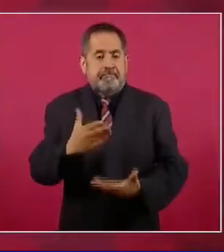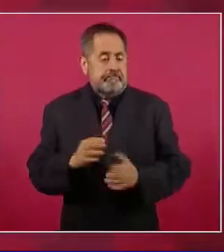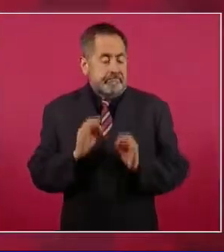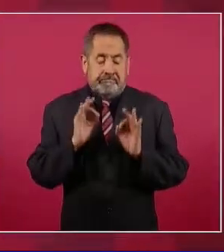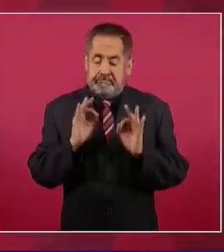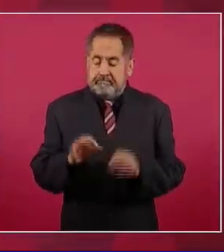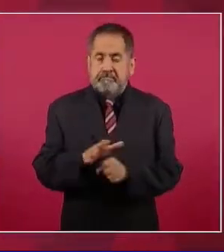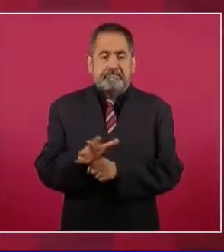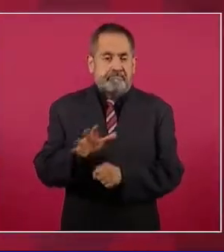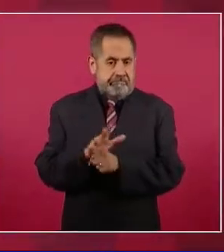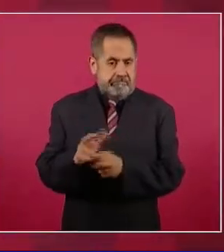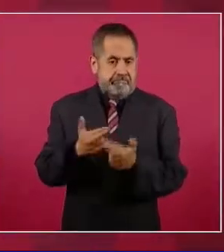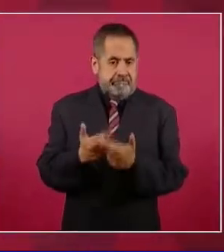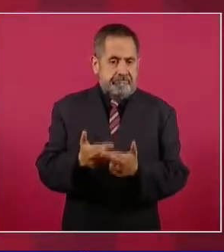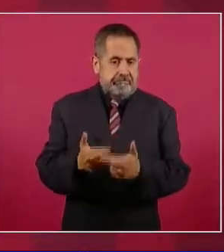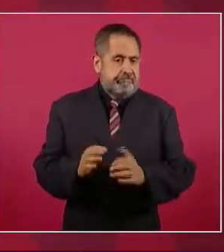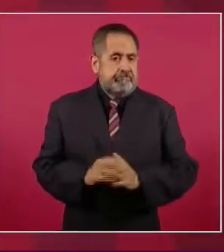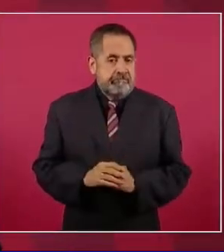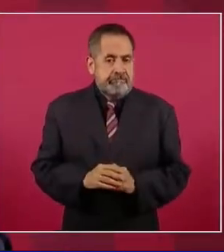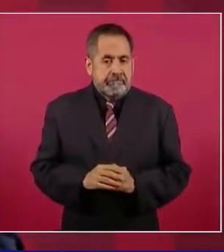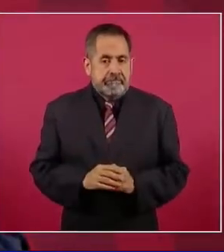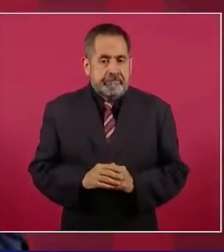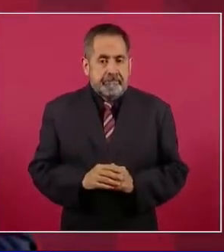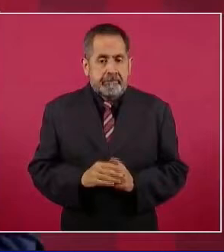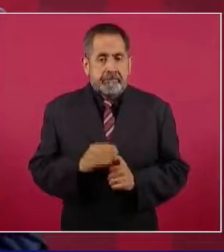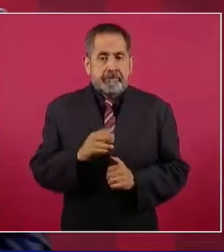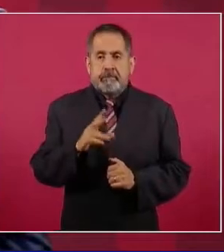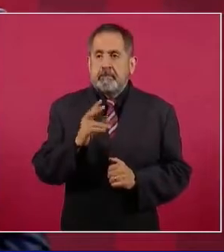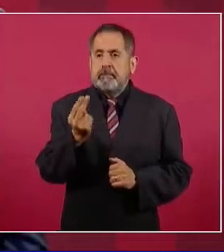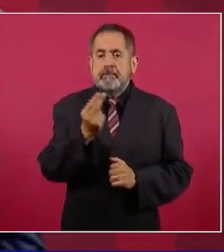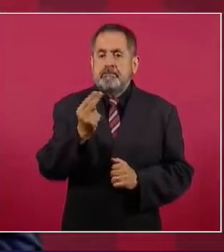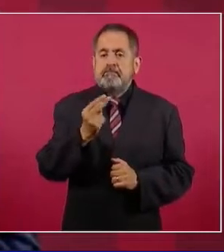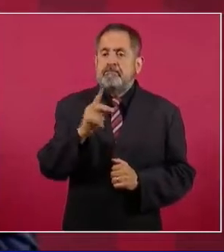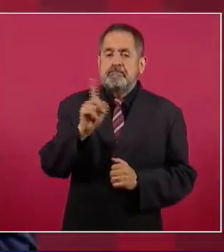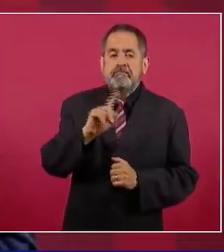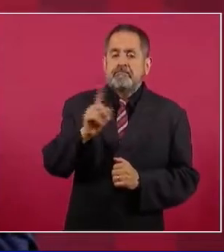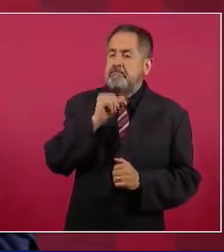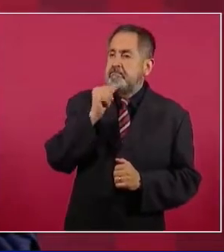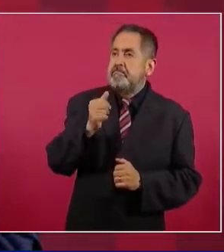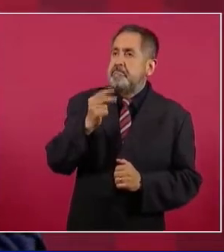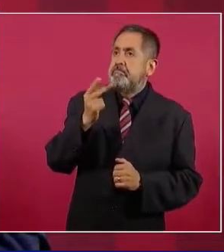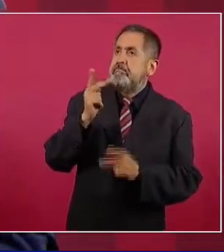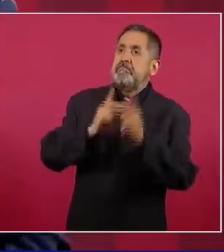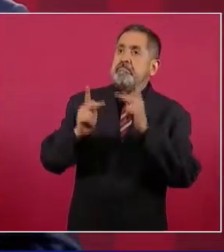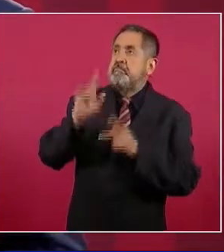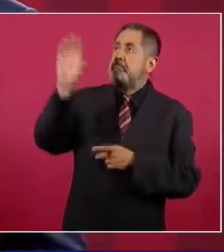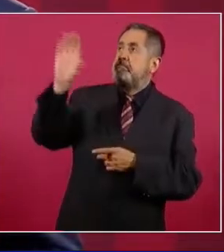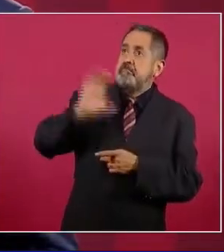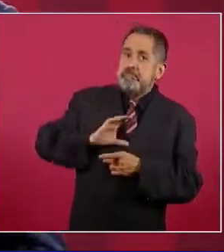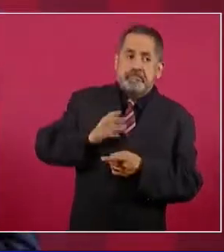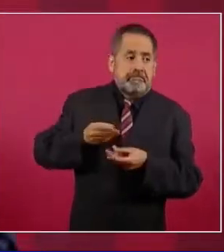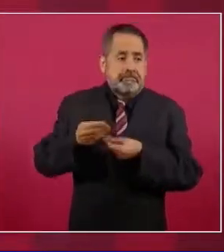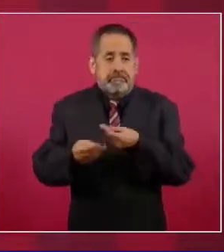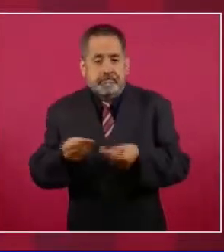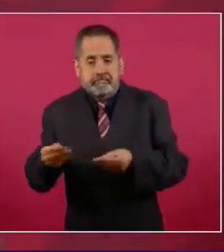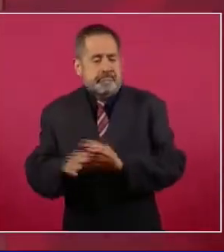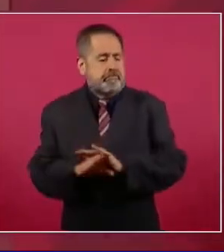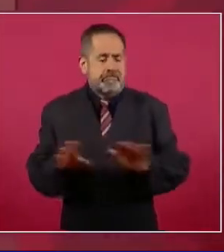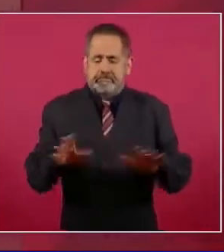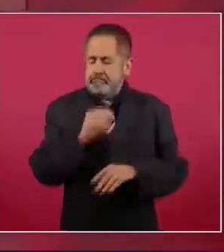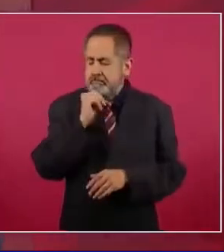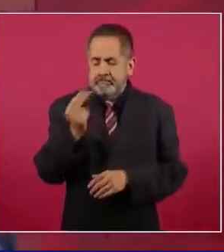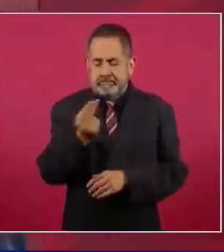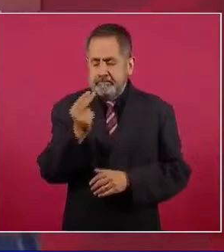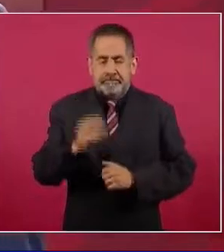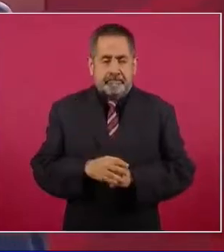recurrir a deuda, no necesitamos aumentar